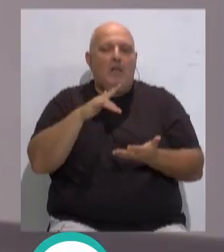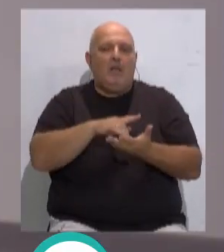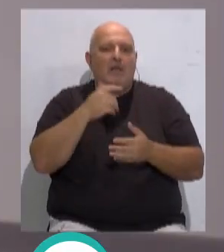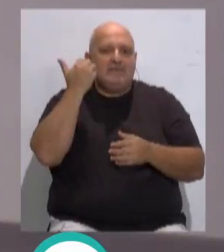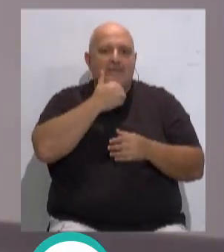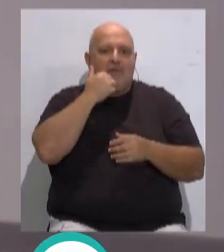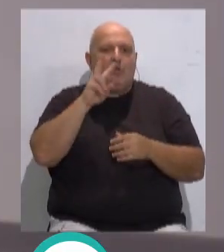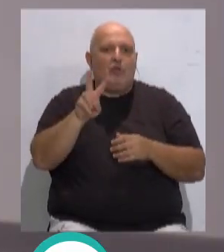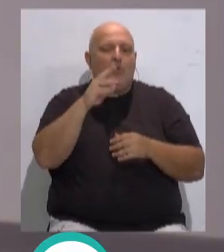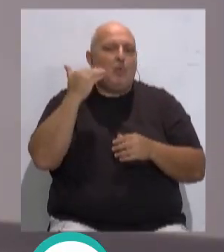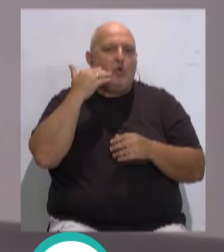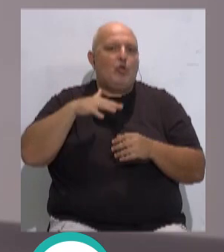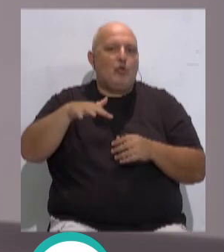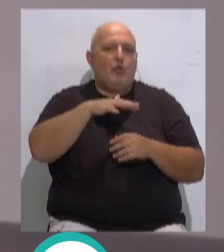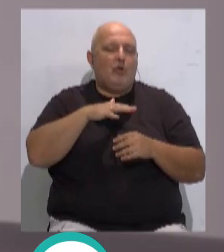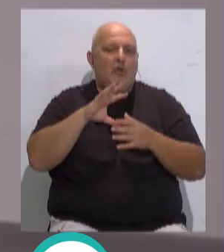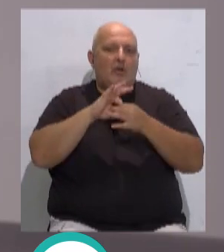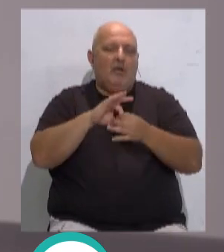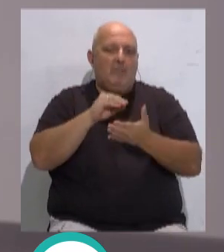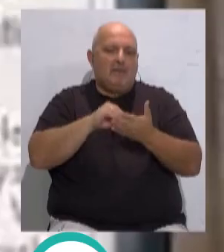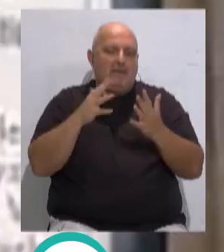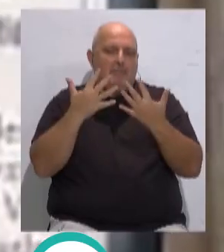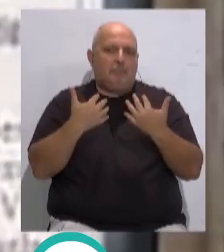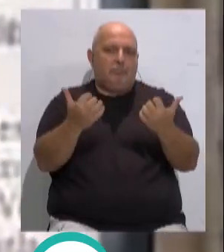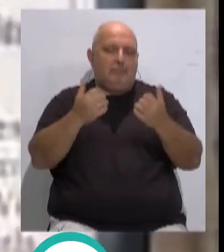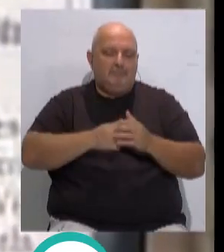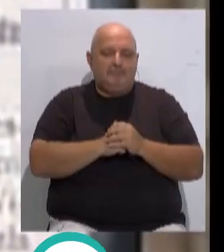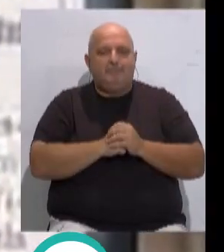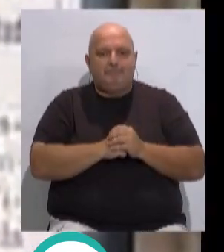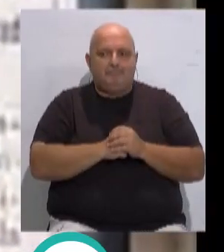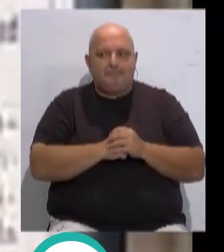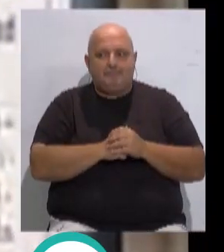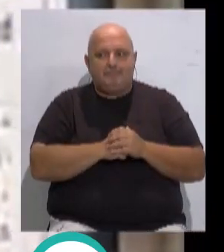próximo sábado 2 de julio en la velada de la prensa.